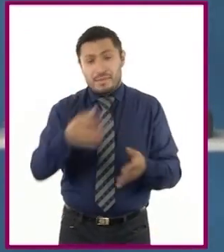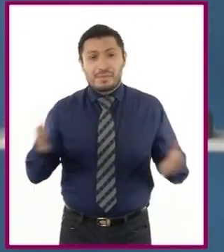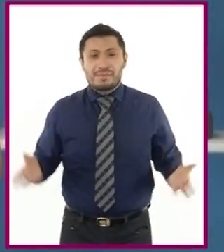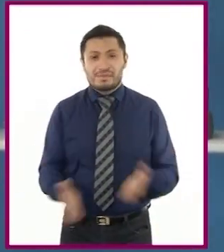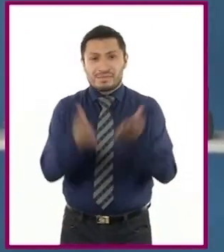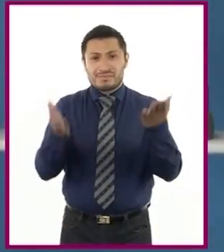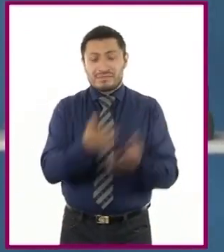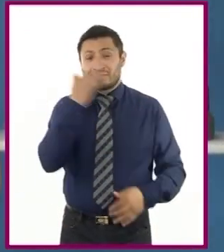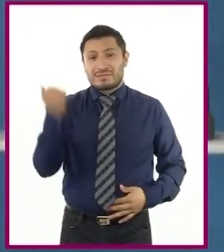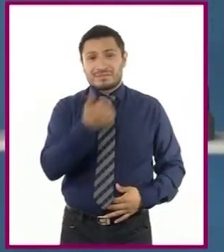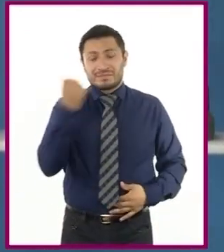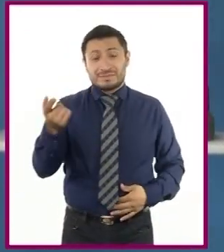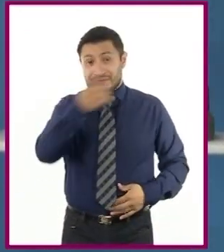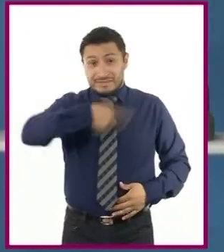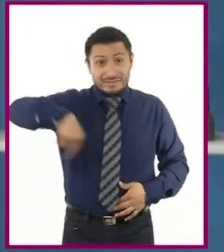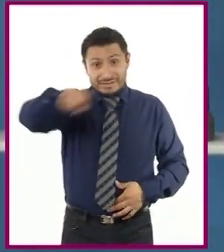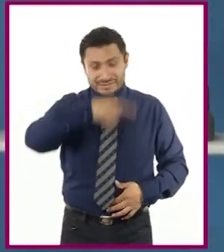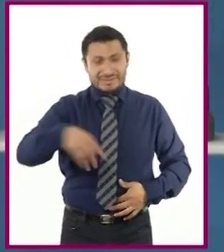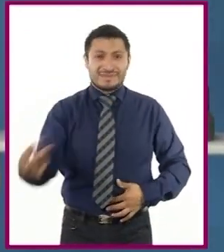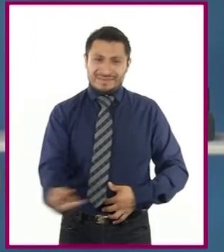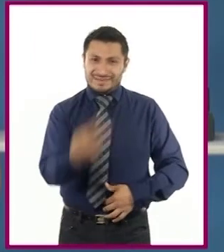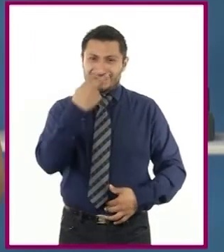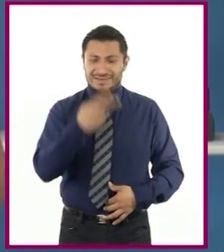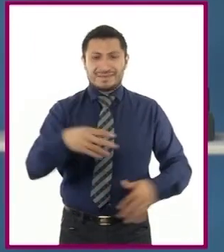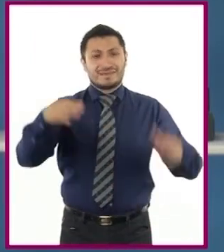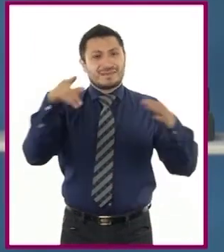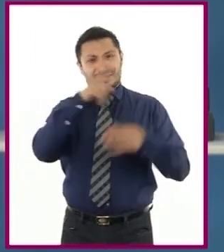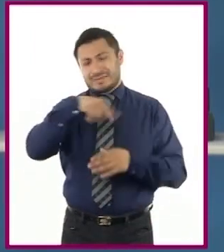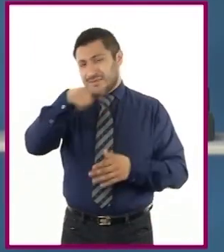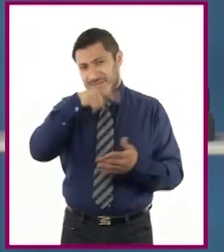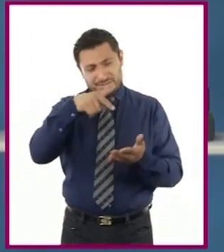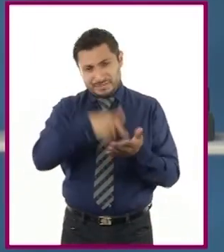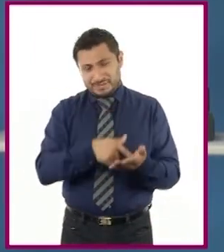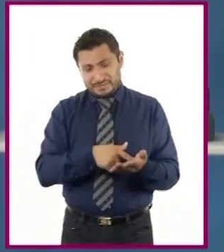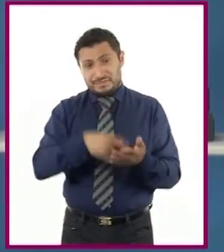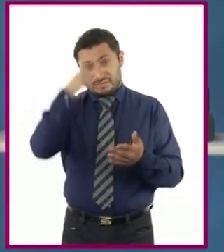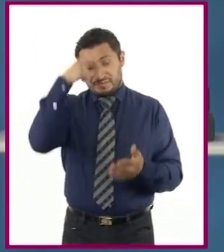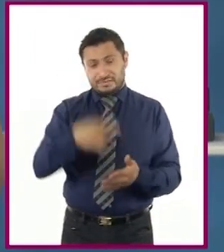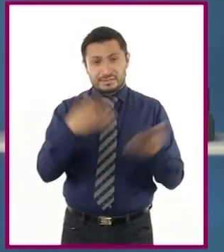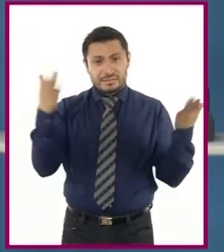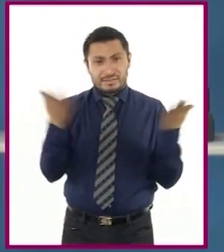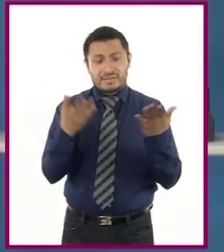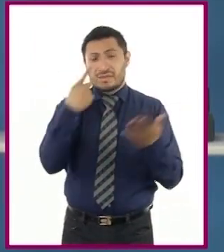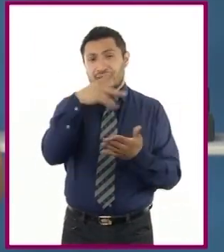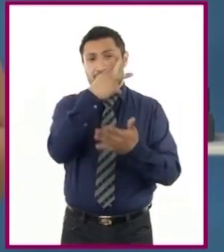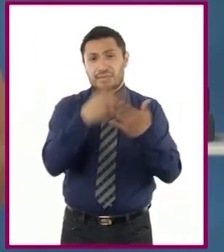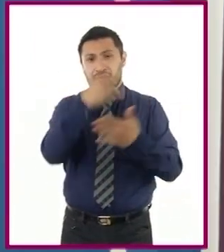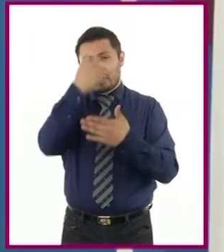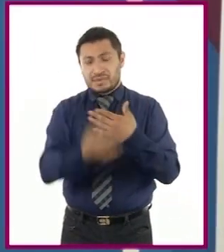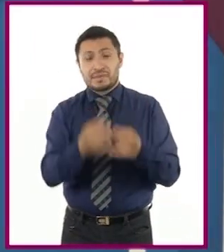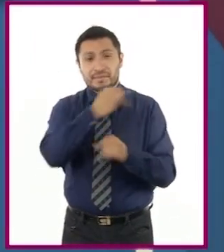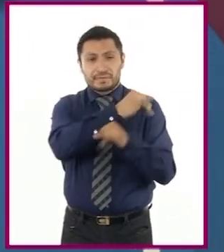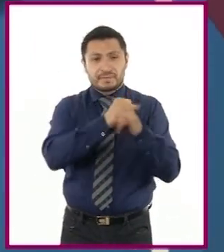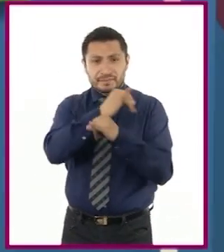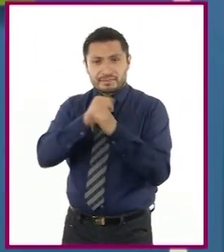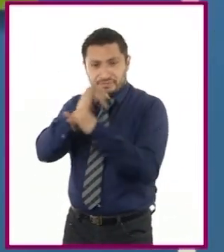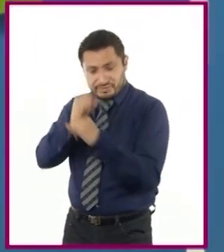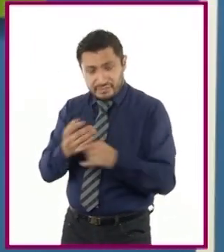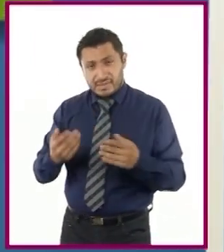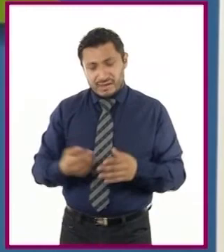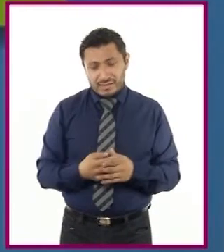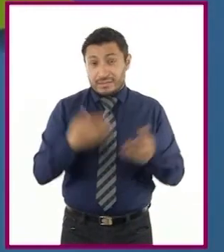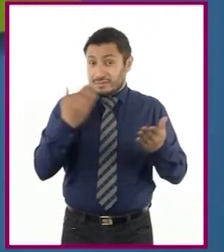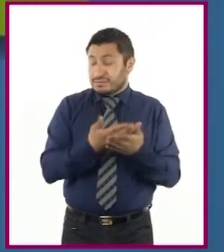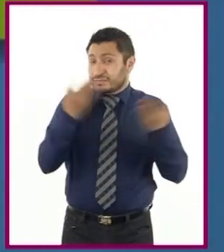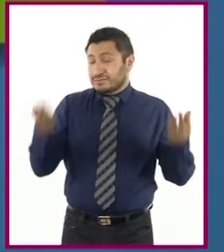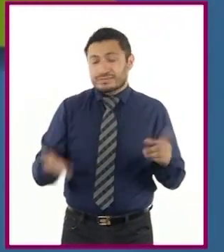demás alumnos y alumnas que nos acompañan desde casa para realizar su propio proyecto de investigación. Ahora, a